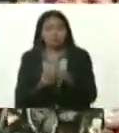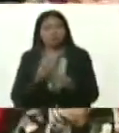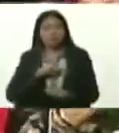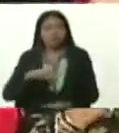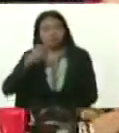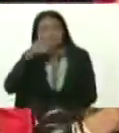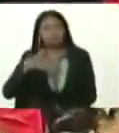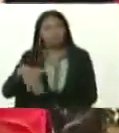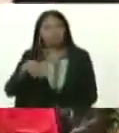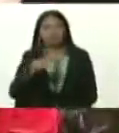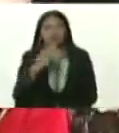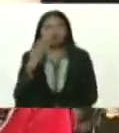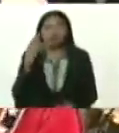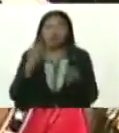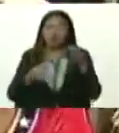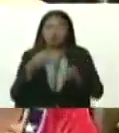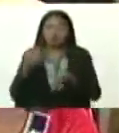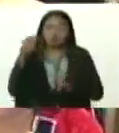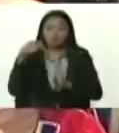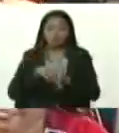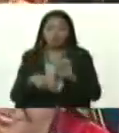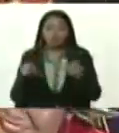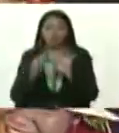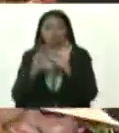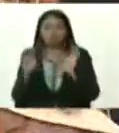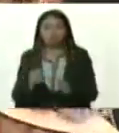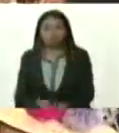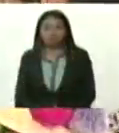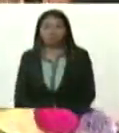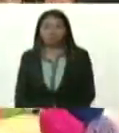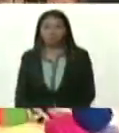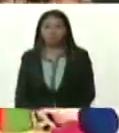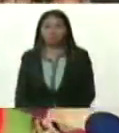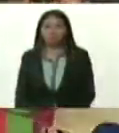pueblo por la justicia profunda.